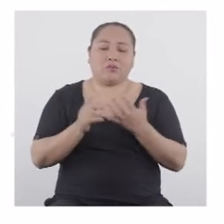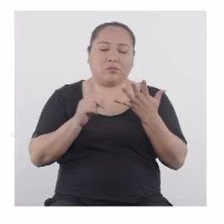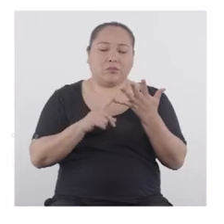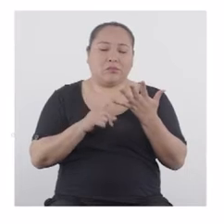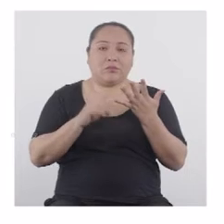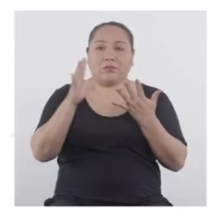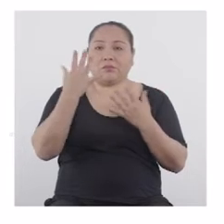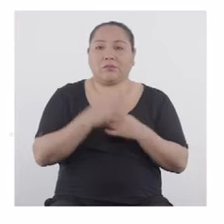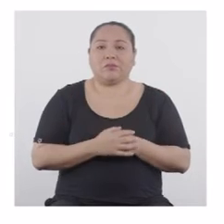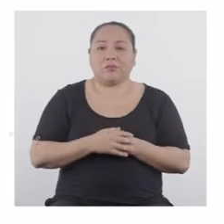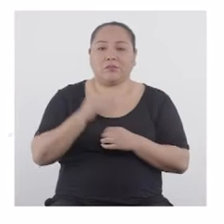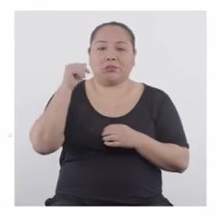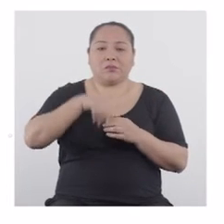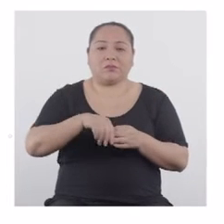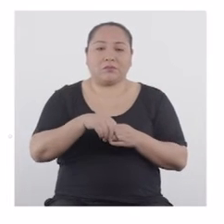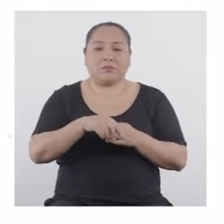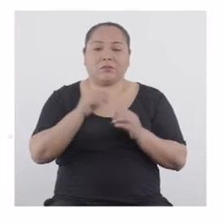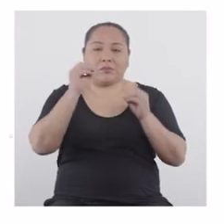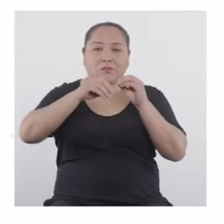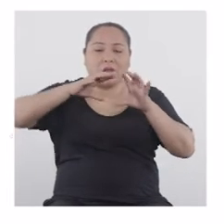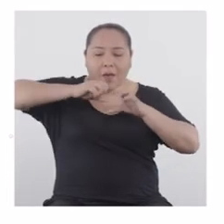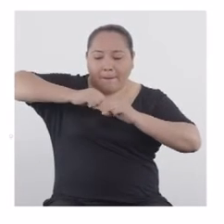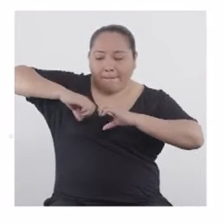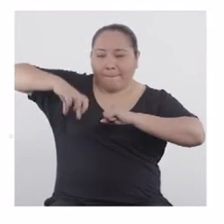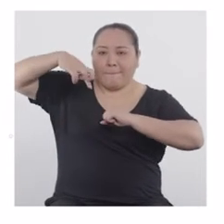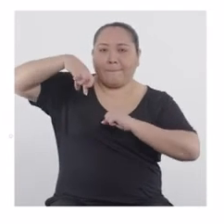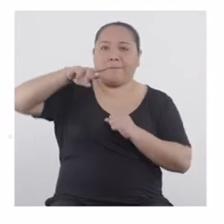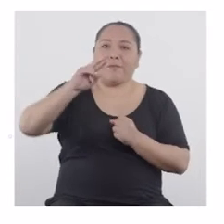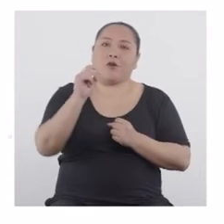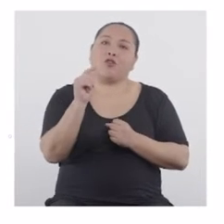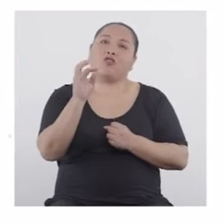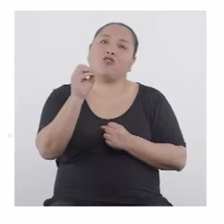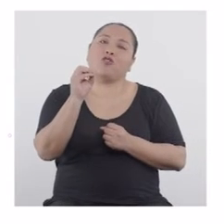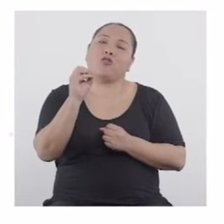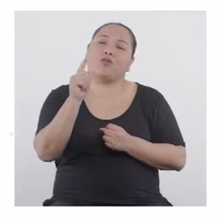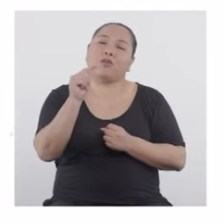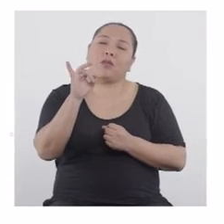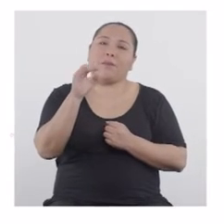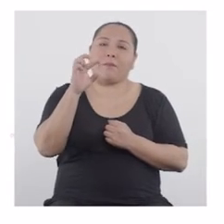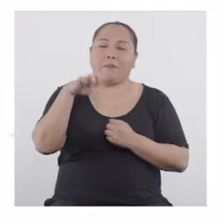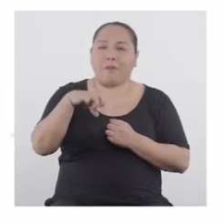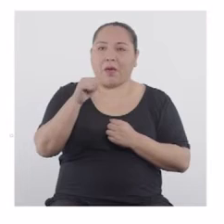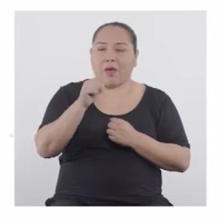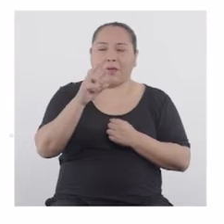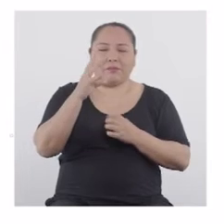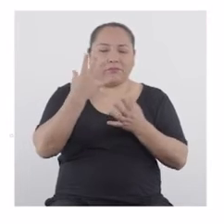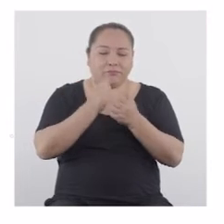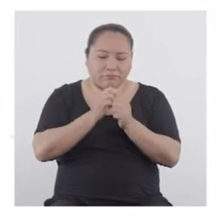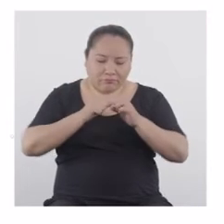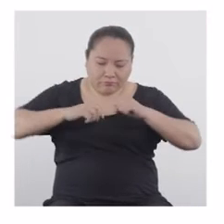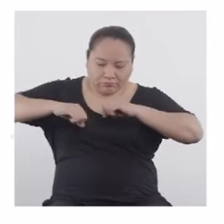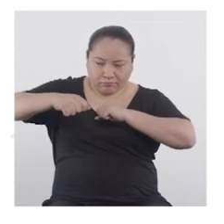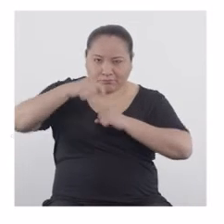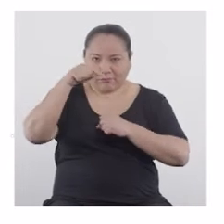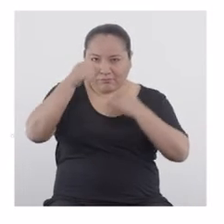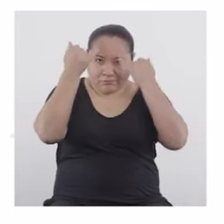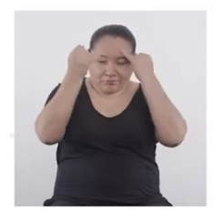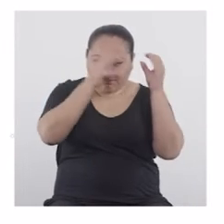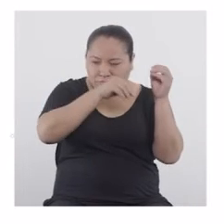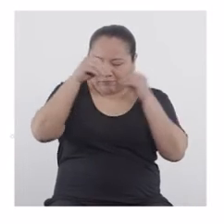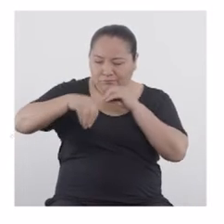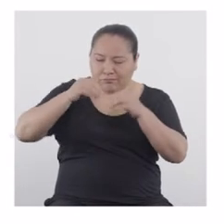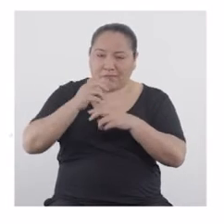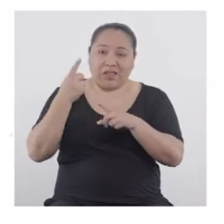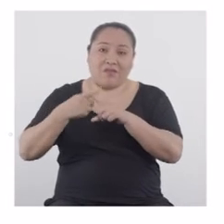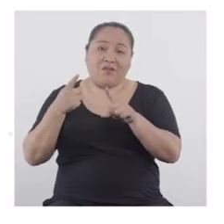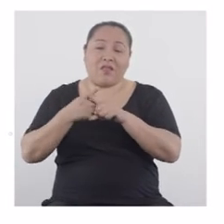5. Entraste a la fase denominada prototipar, en la que aprendiste qué significa hacer tangibles las ideas y